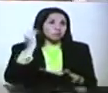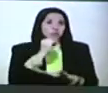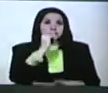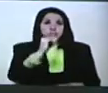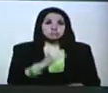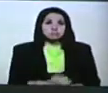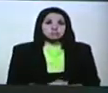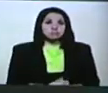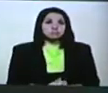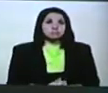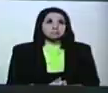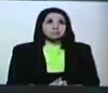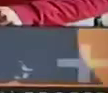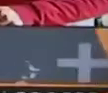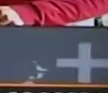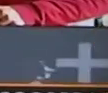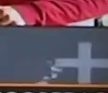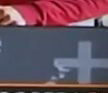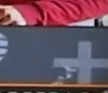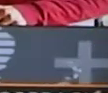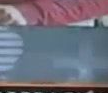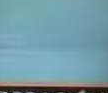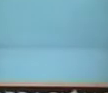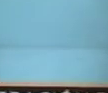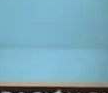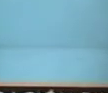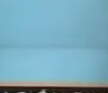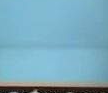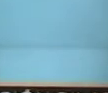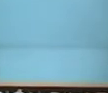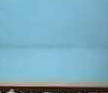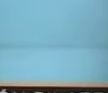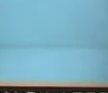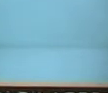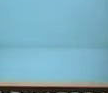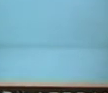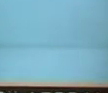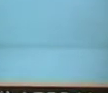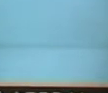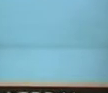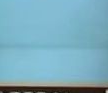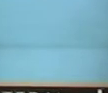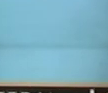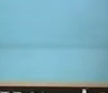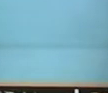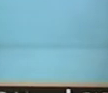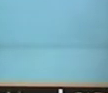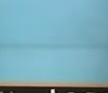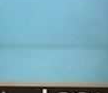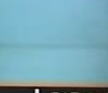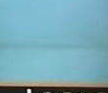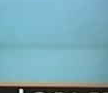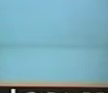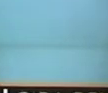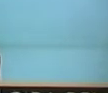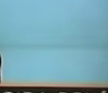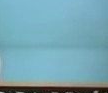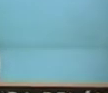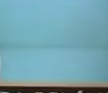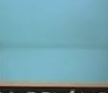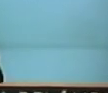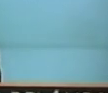Noticia. El Tribunal Supremo. Ya Cáceres la pregunta de la Asociación Operativa, si no pudo con el municipio Sucre, cómo va a poder con esta